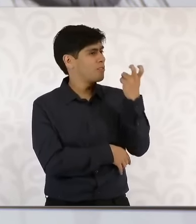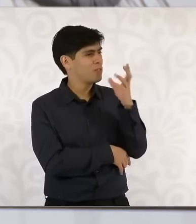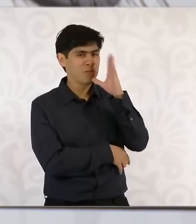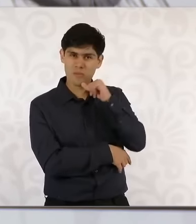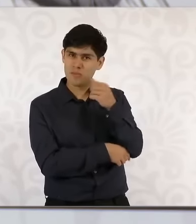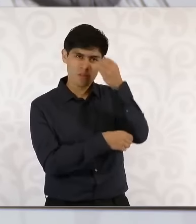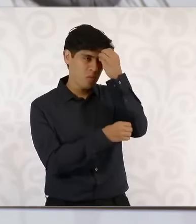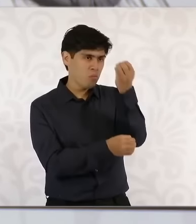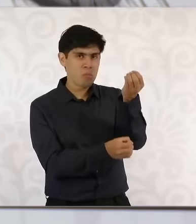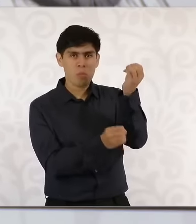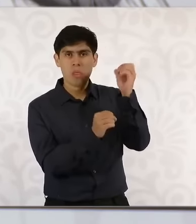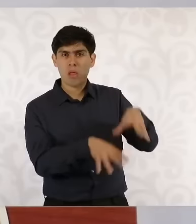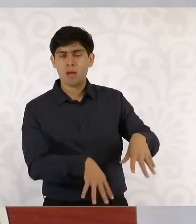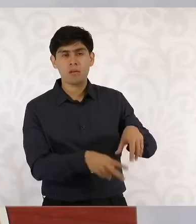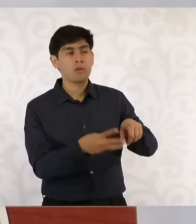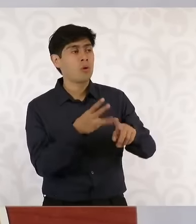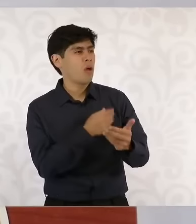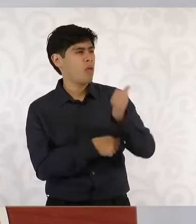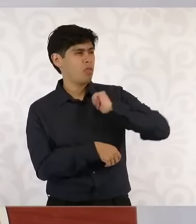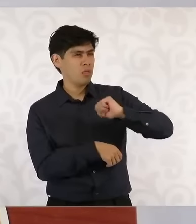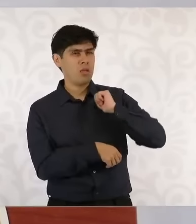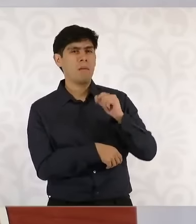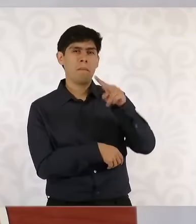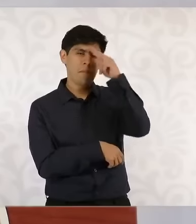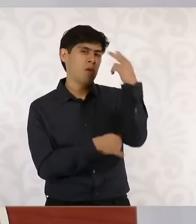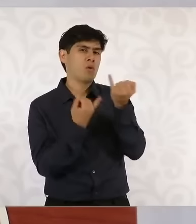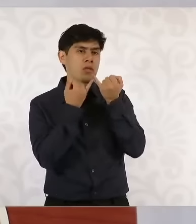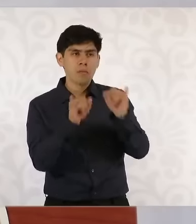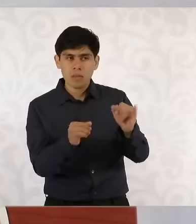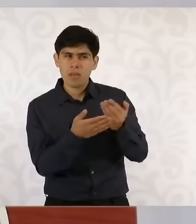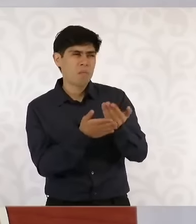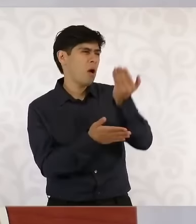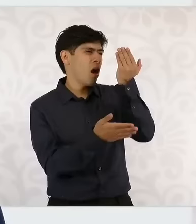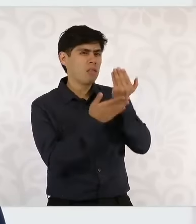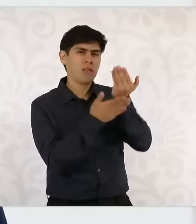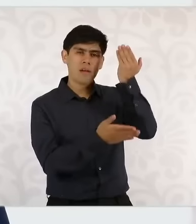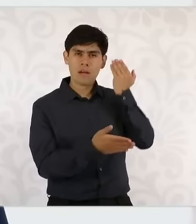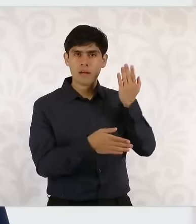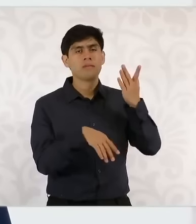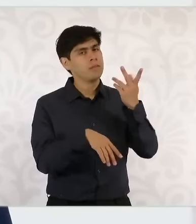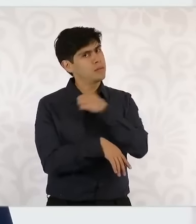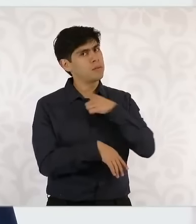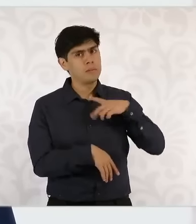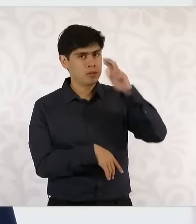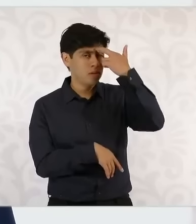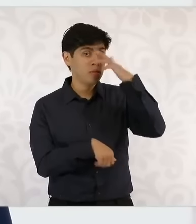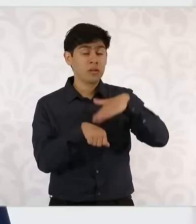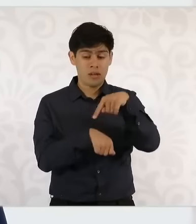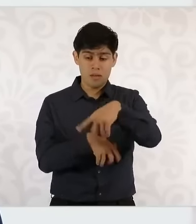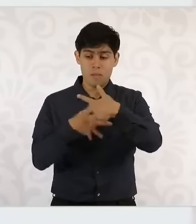tampoco previo, porque hay que recordar, porque había banderas también llamando a la intervención en la